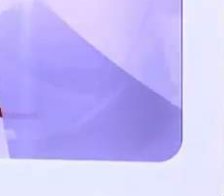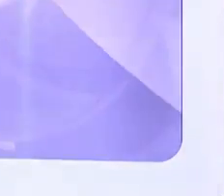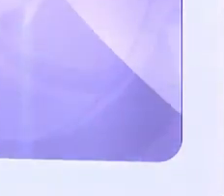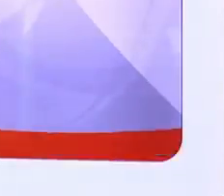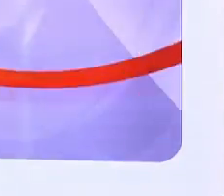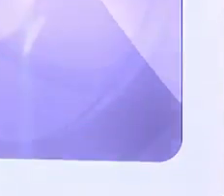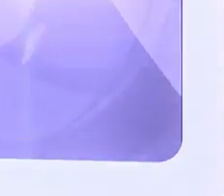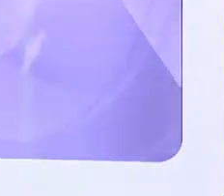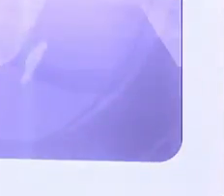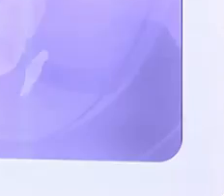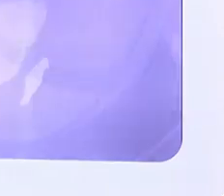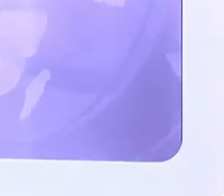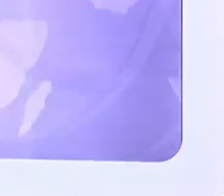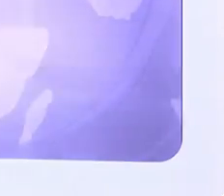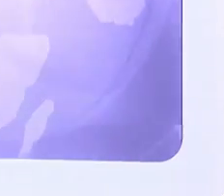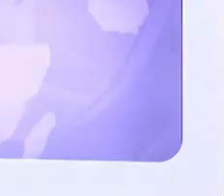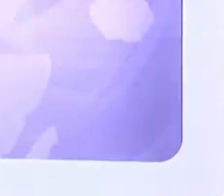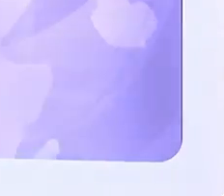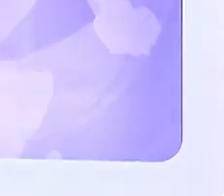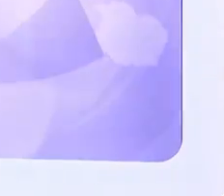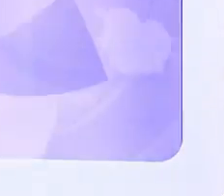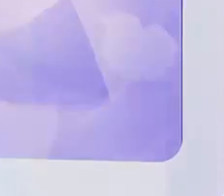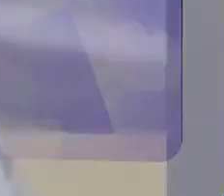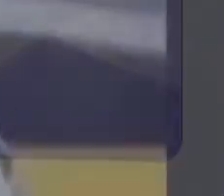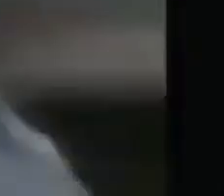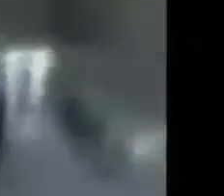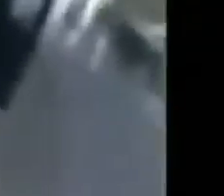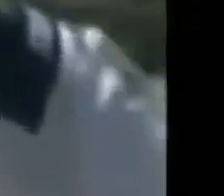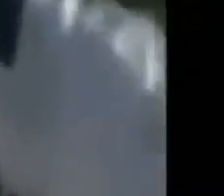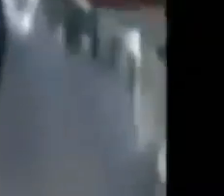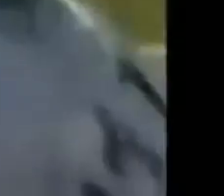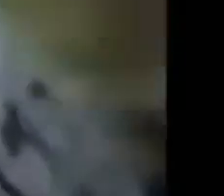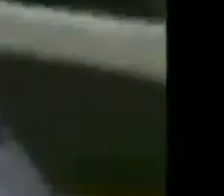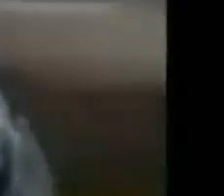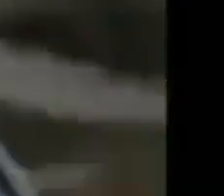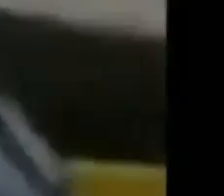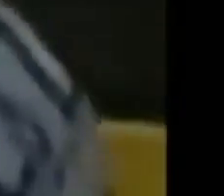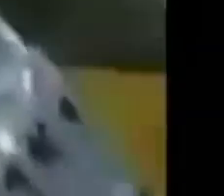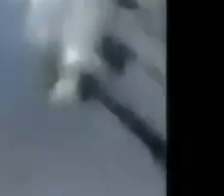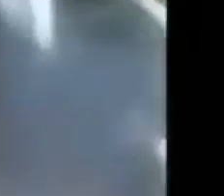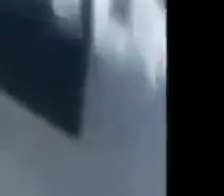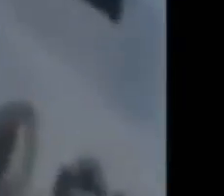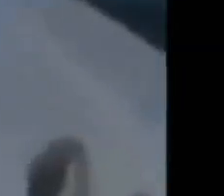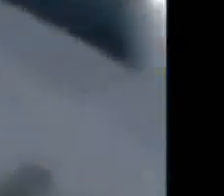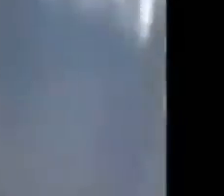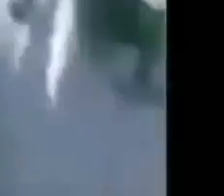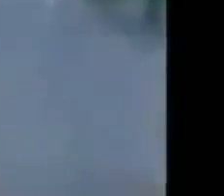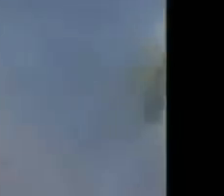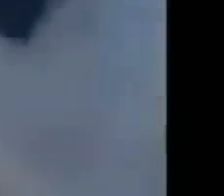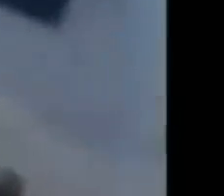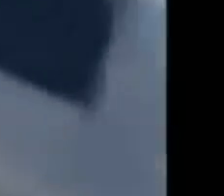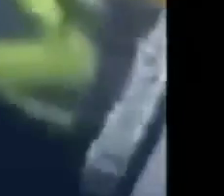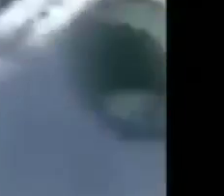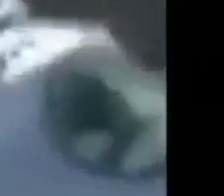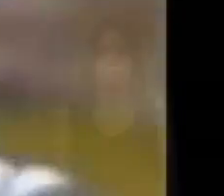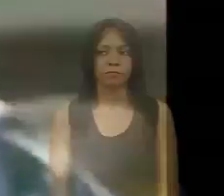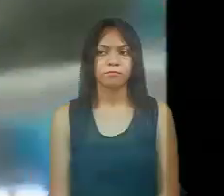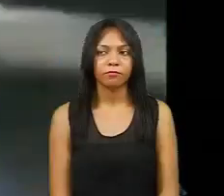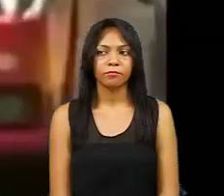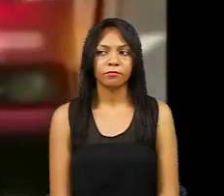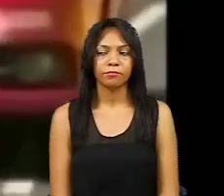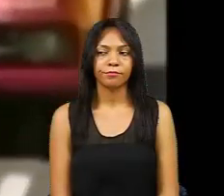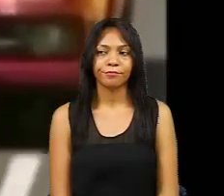Segundo llegó Christopher Froome, que es el líder y que es allí el rival a vencer por parte de Nairo Quintana. Una etapa no muy buena para